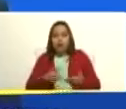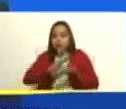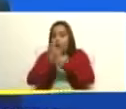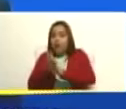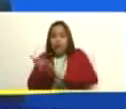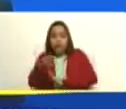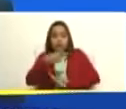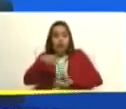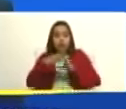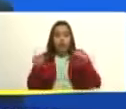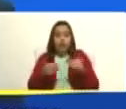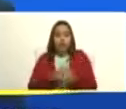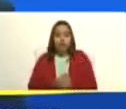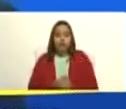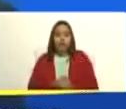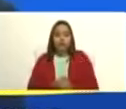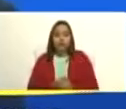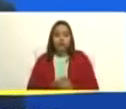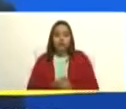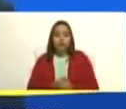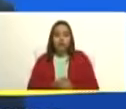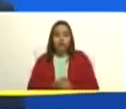otros homos, el Homo erectus.